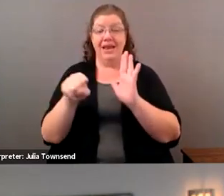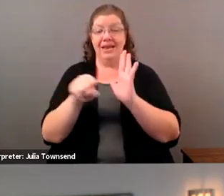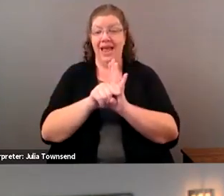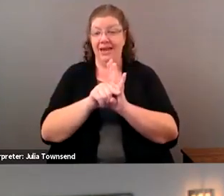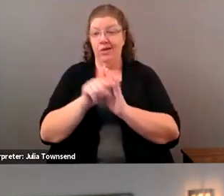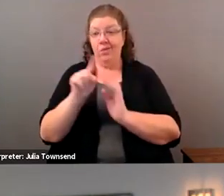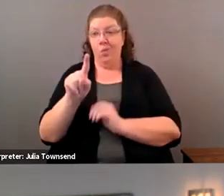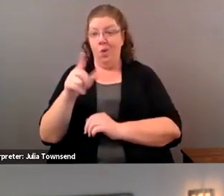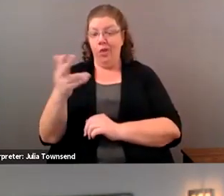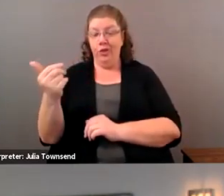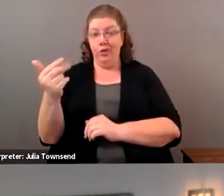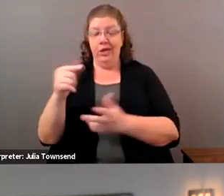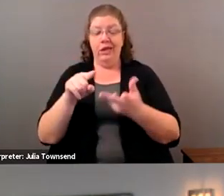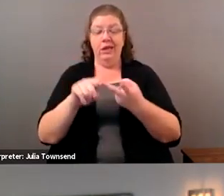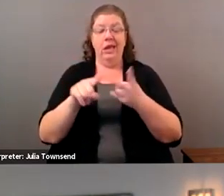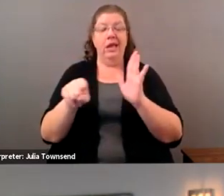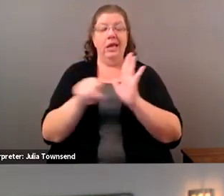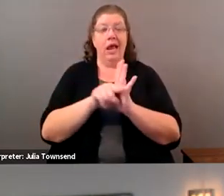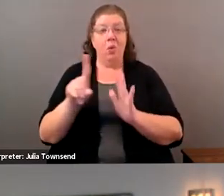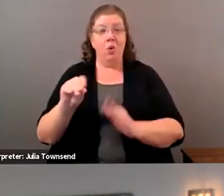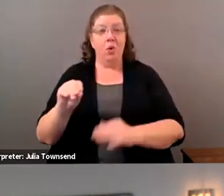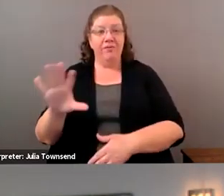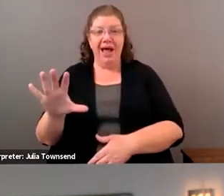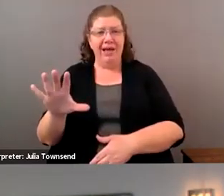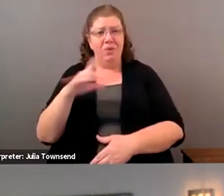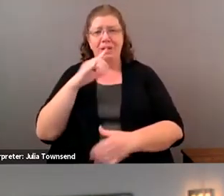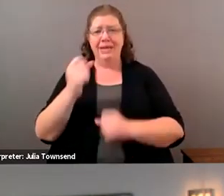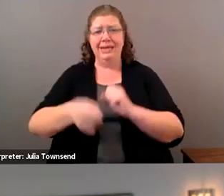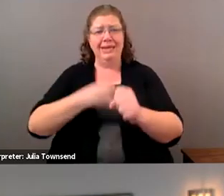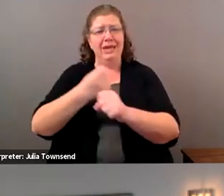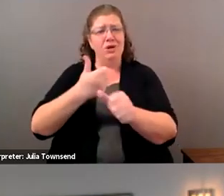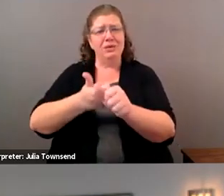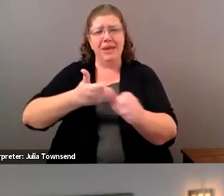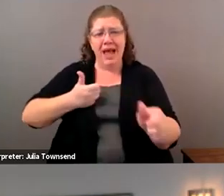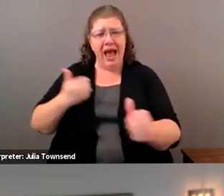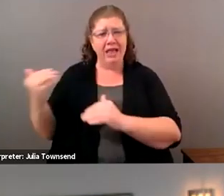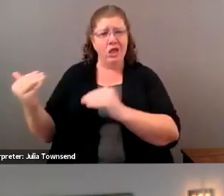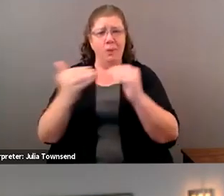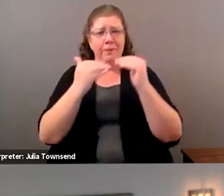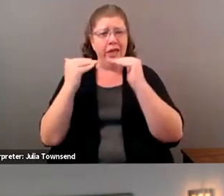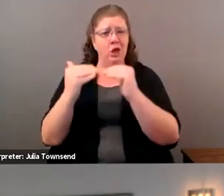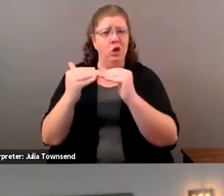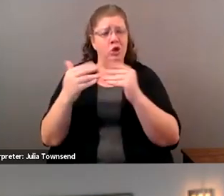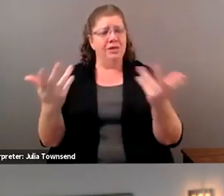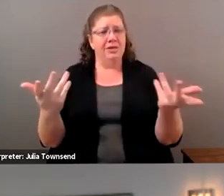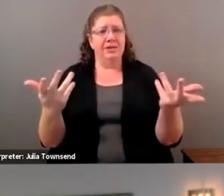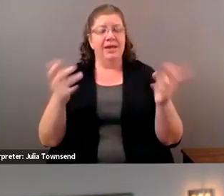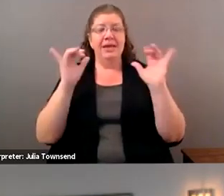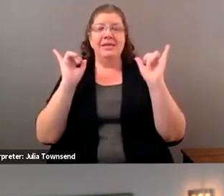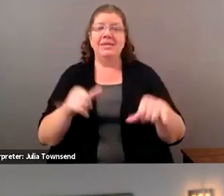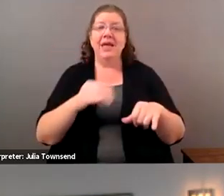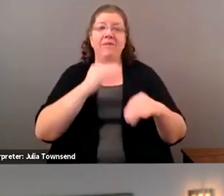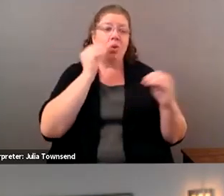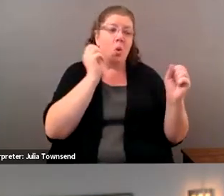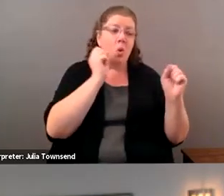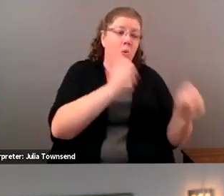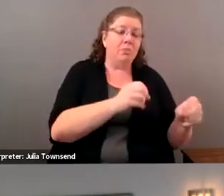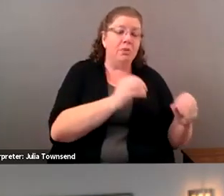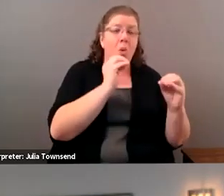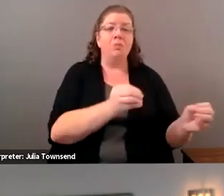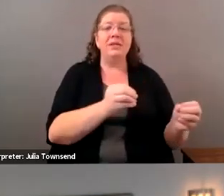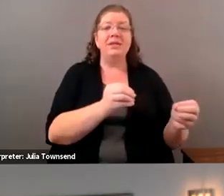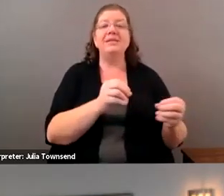negativo 13 y negativo punto 0 5 lo cual los coloca años detrás de sus compañeros y es lo mismo para los estudiantes en casa